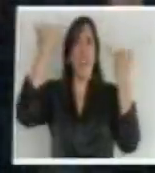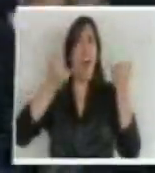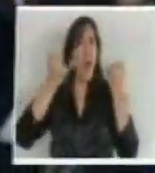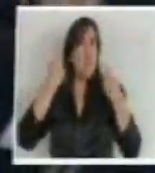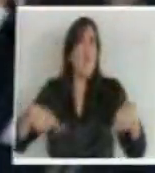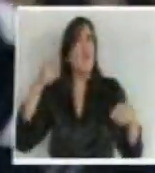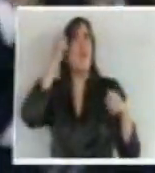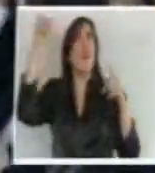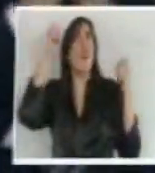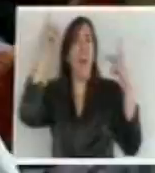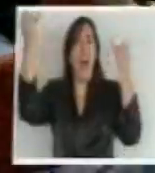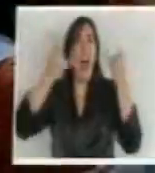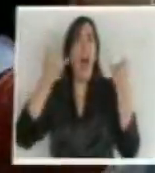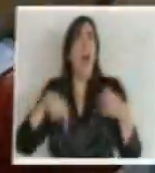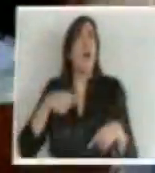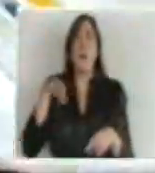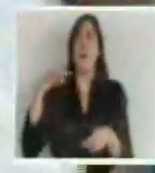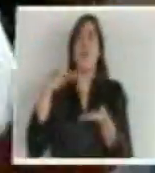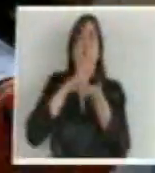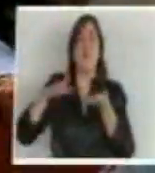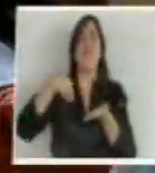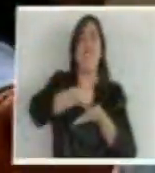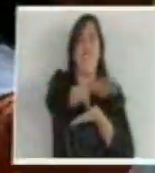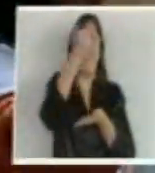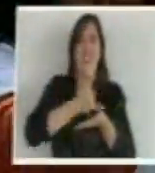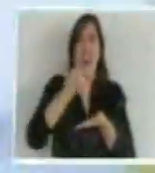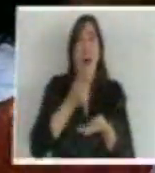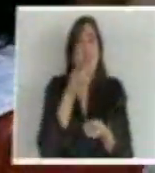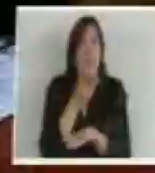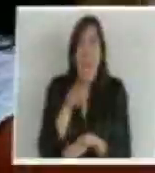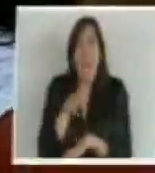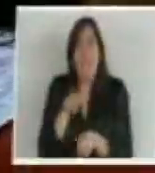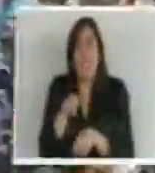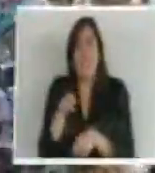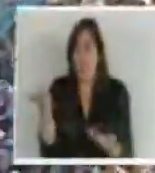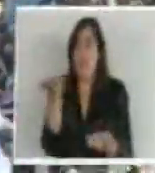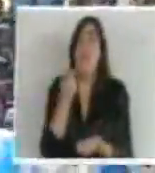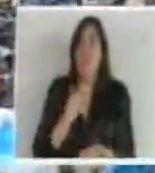ilusiones por lo que están viviendo. Díganme si no es maravilloso.